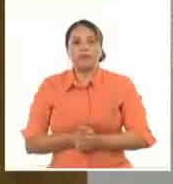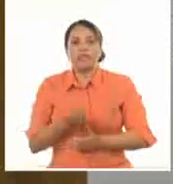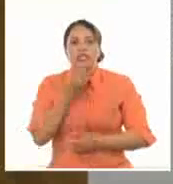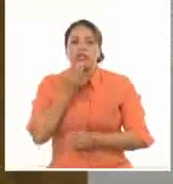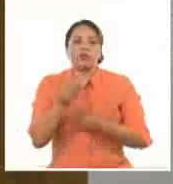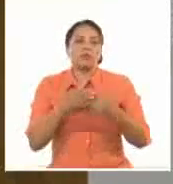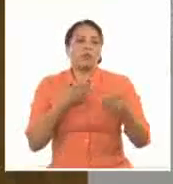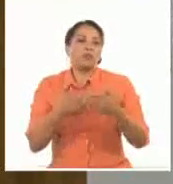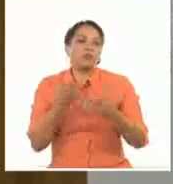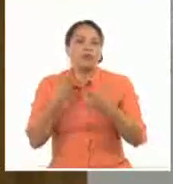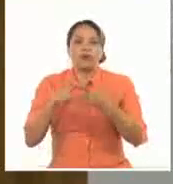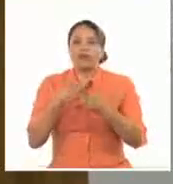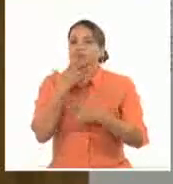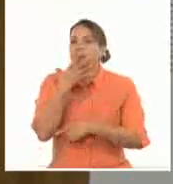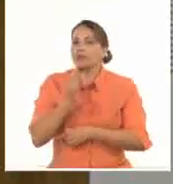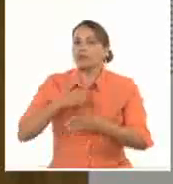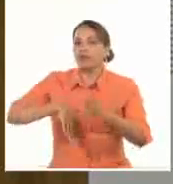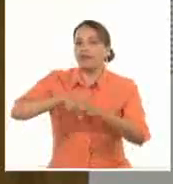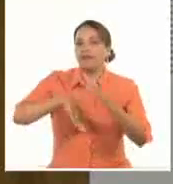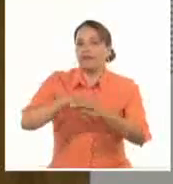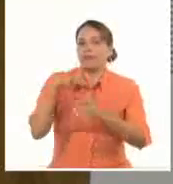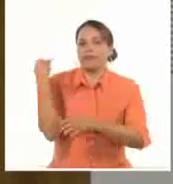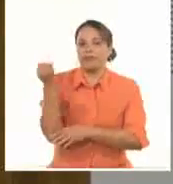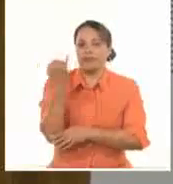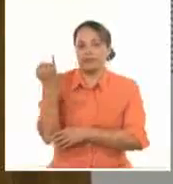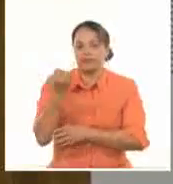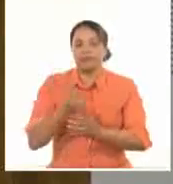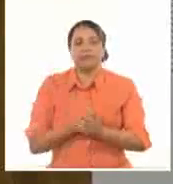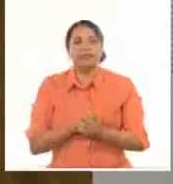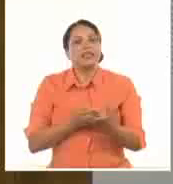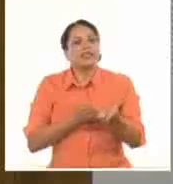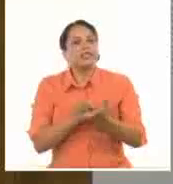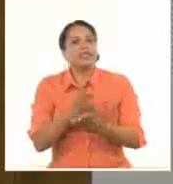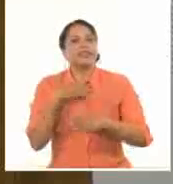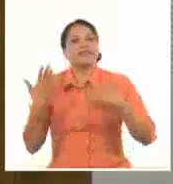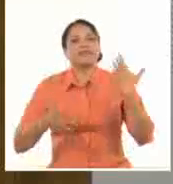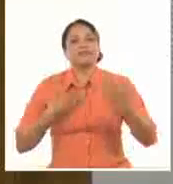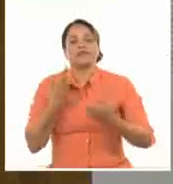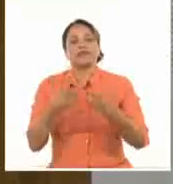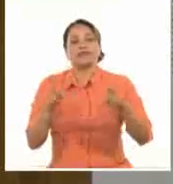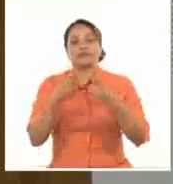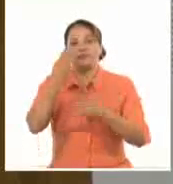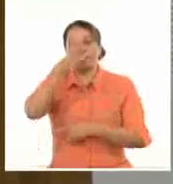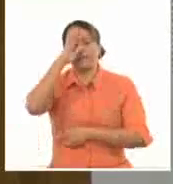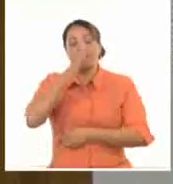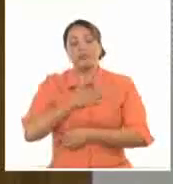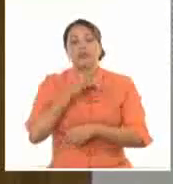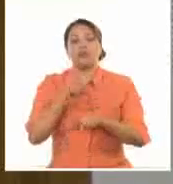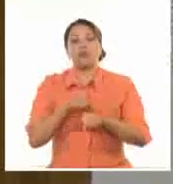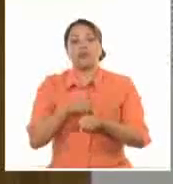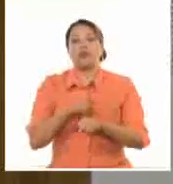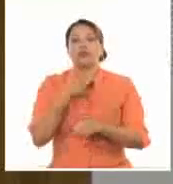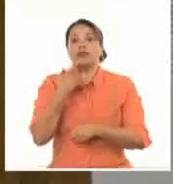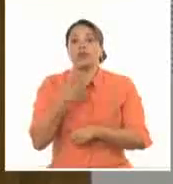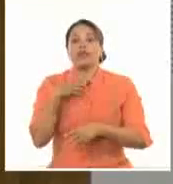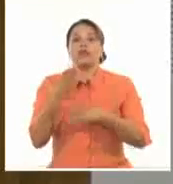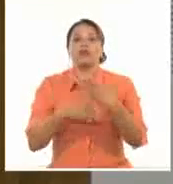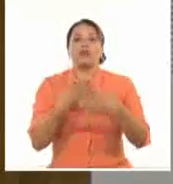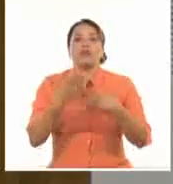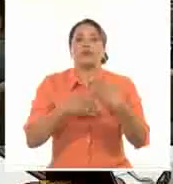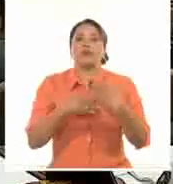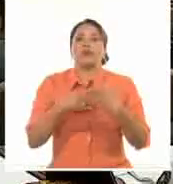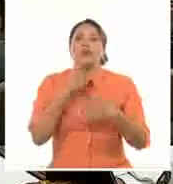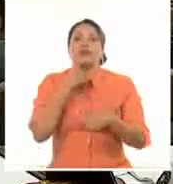fútbol internacional. Siguen disfrutando la música cubana en medio de la ola de consumo de los productos que imponen